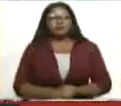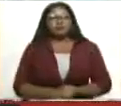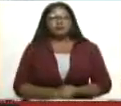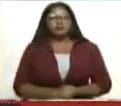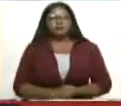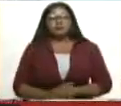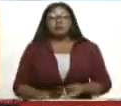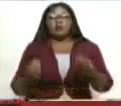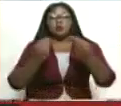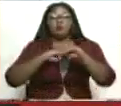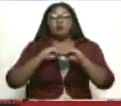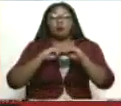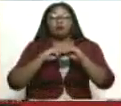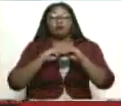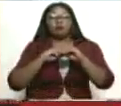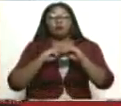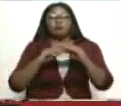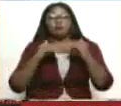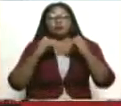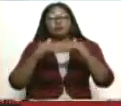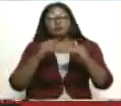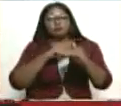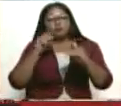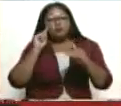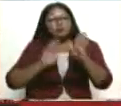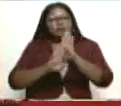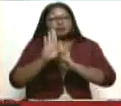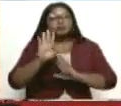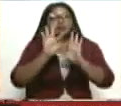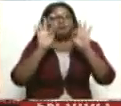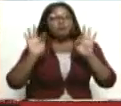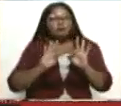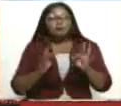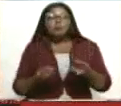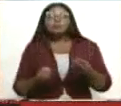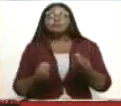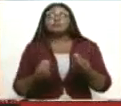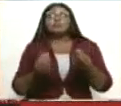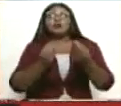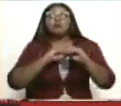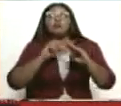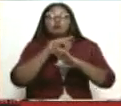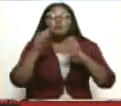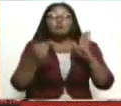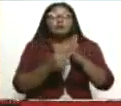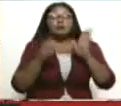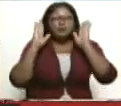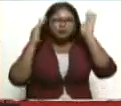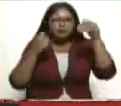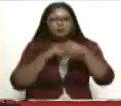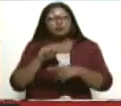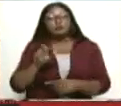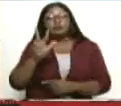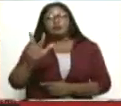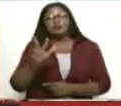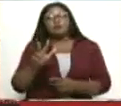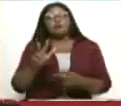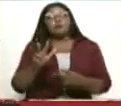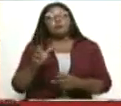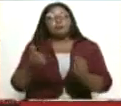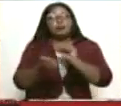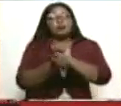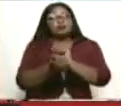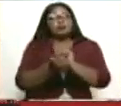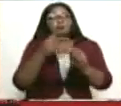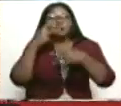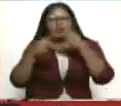Acuerdo parcial. Desarrollo de mecanismos concretos para atender a los presos políticos y